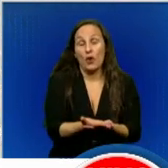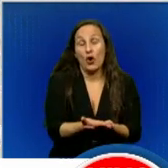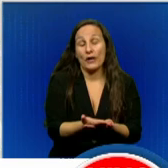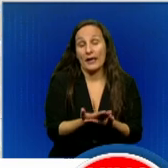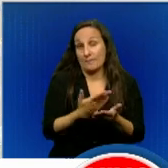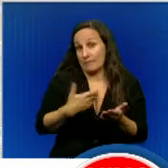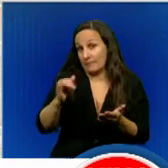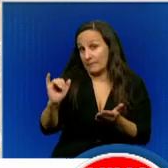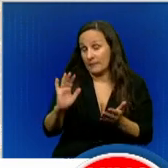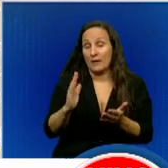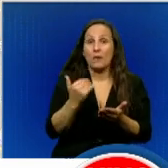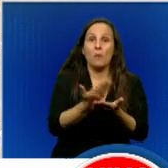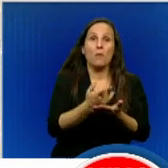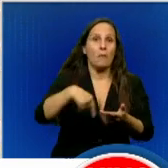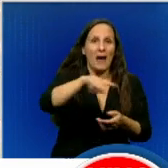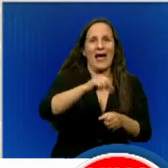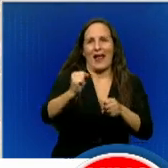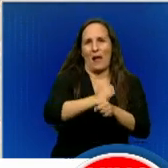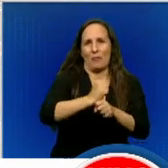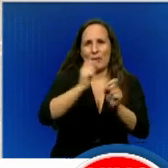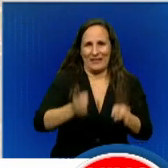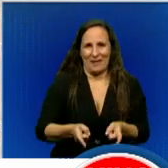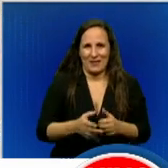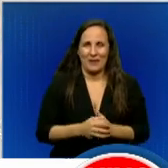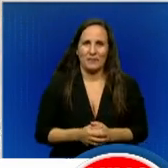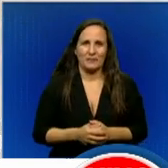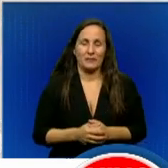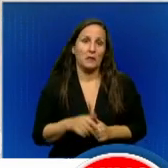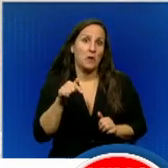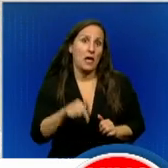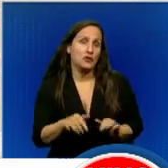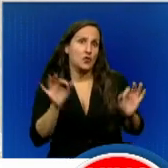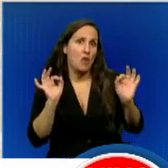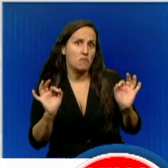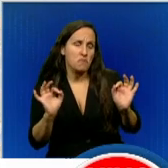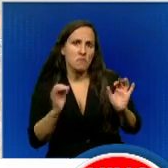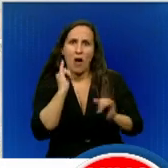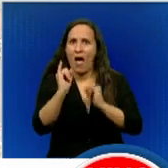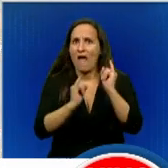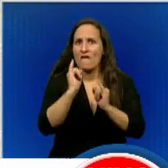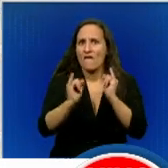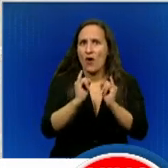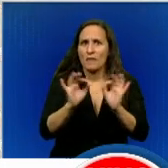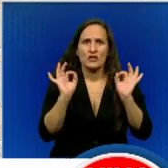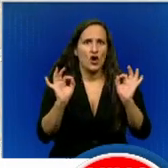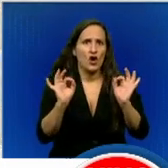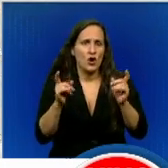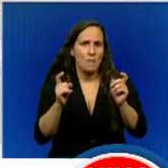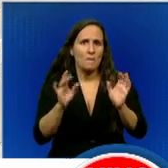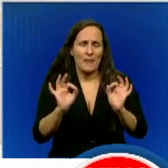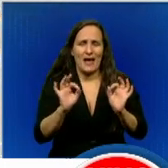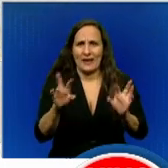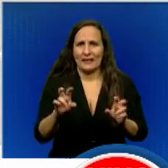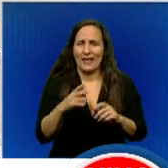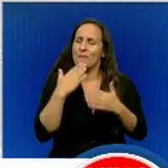presidente su aprobación con esto creo que está dada la información necesaria para el tratamiento